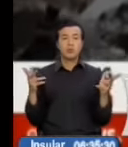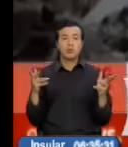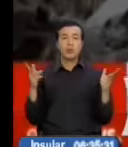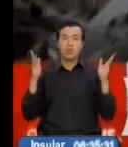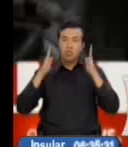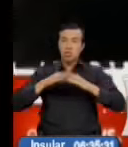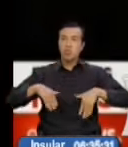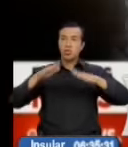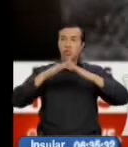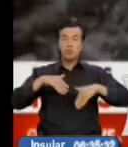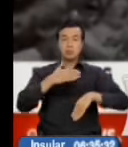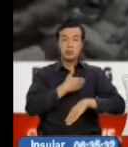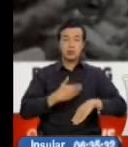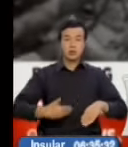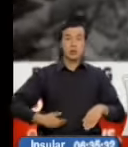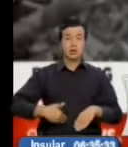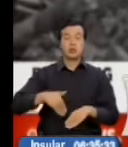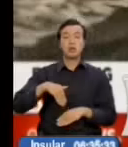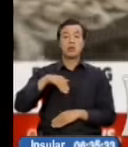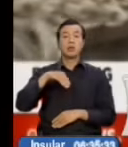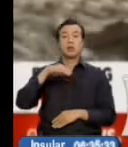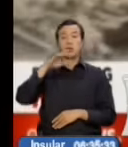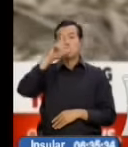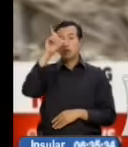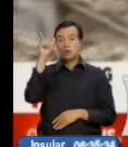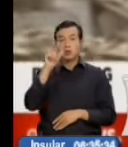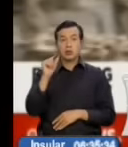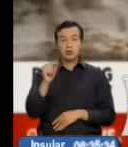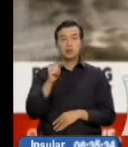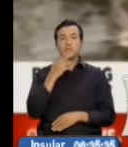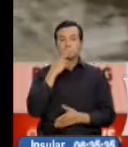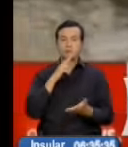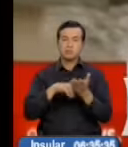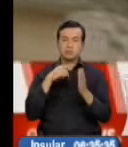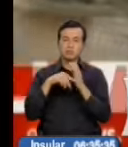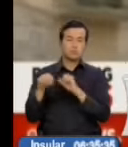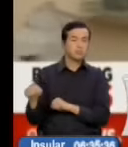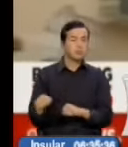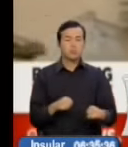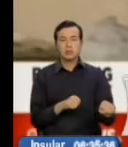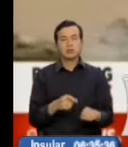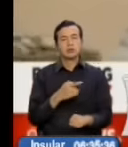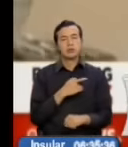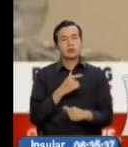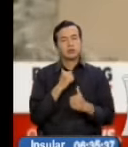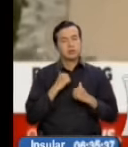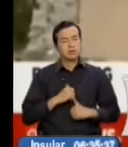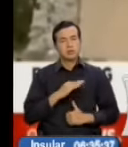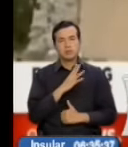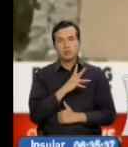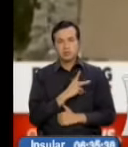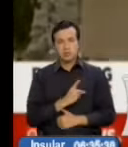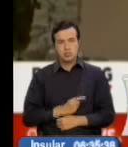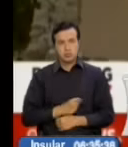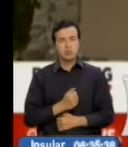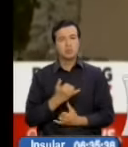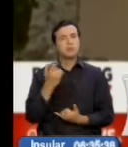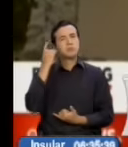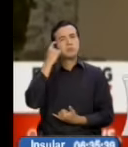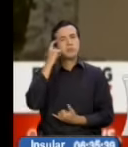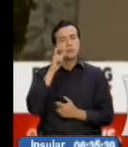los escombros. El presidente italiano Sergio Mattarella emitió un comunicado describiendo este terremoto como un momento de dolor y dijo que sus pensamientos estaban